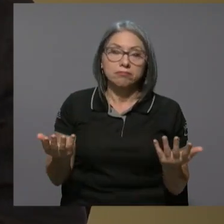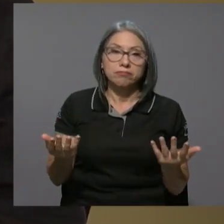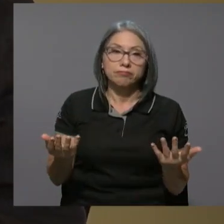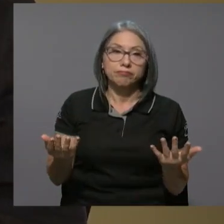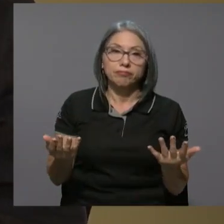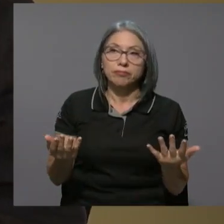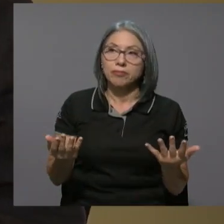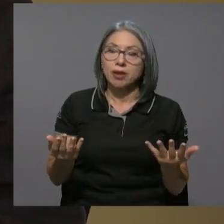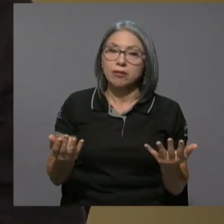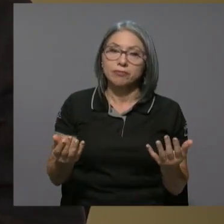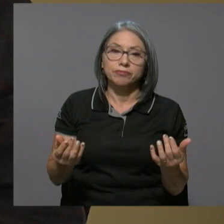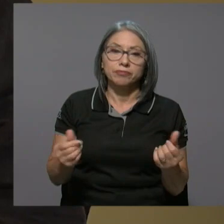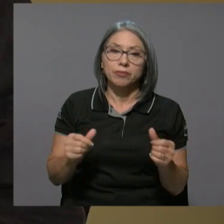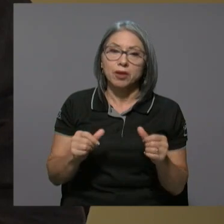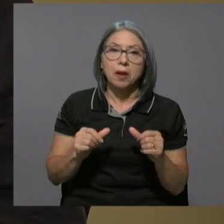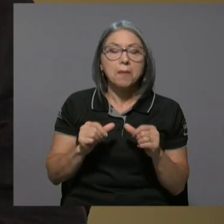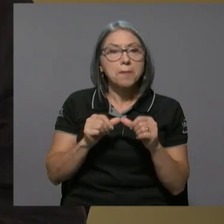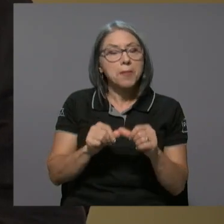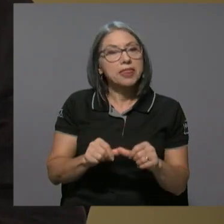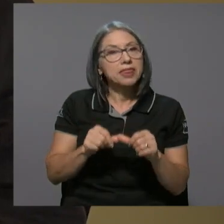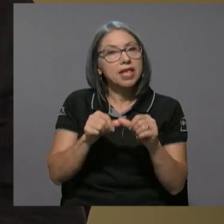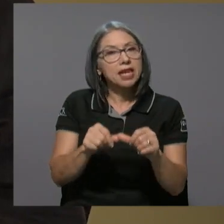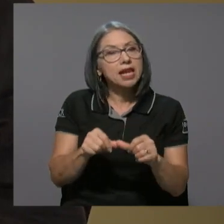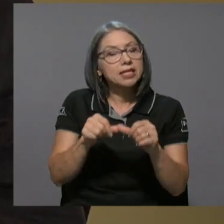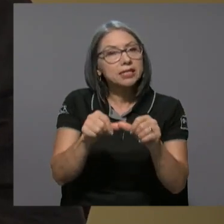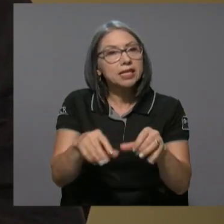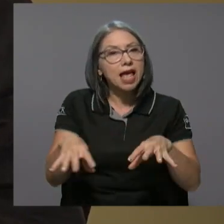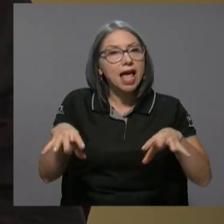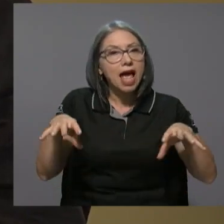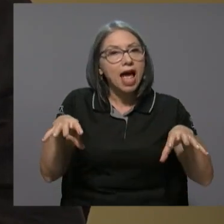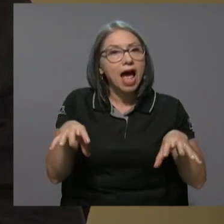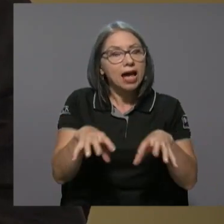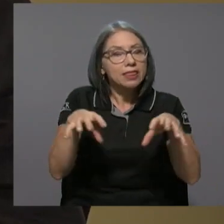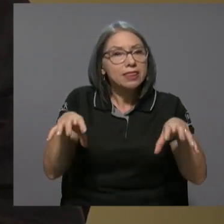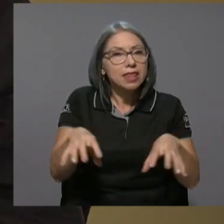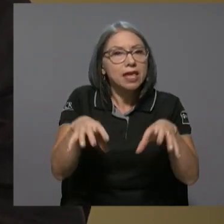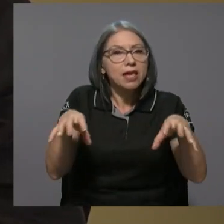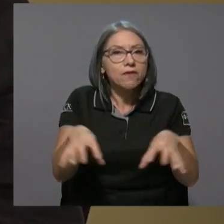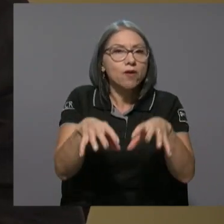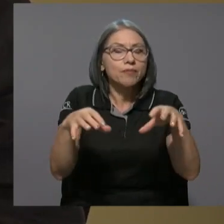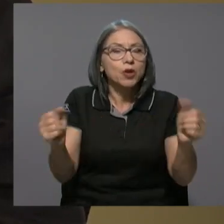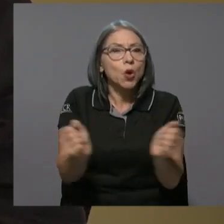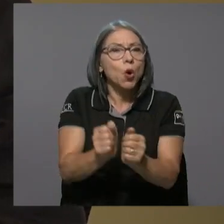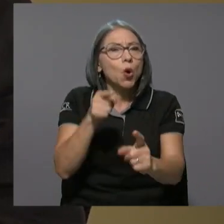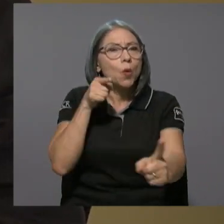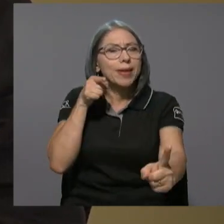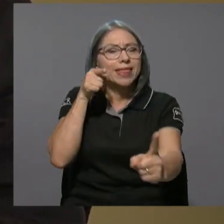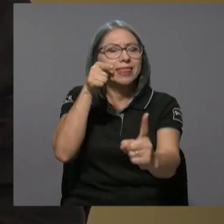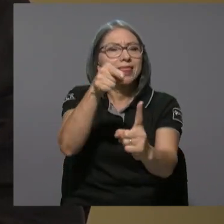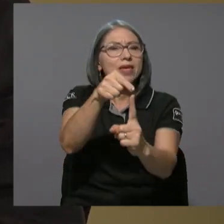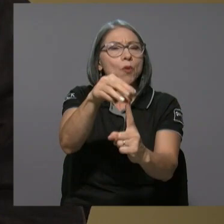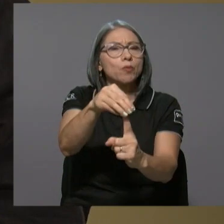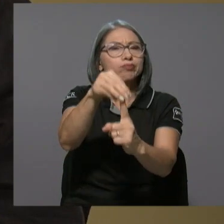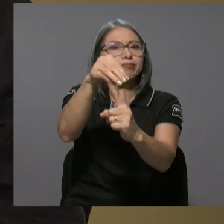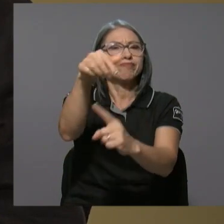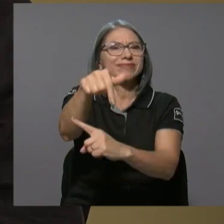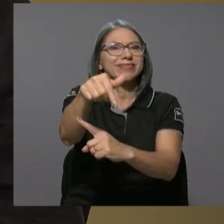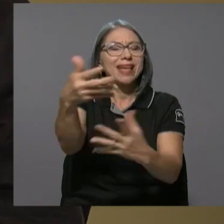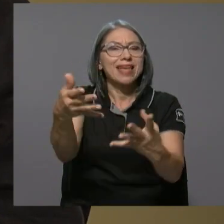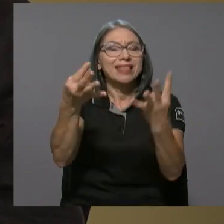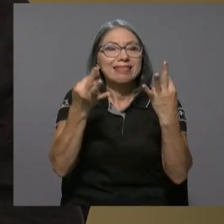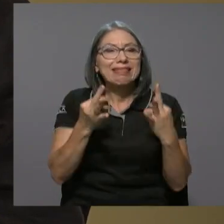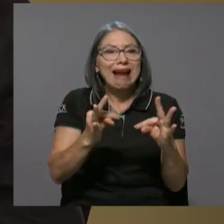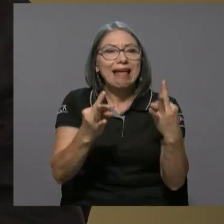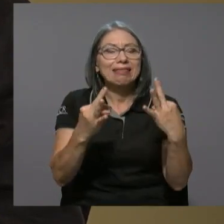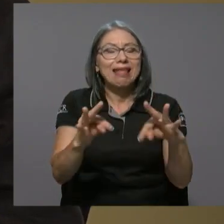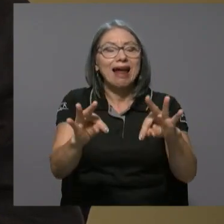Mantenerse de una manera, digamos, activa, con un objetivo fundamental que es tratar de educar a